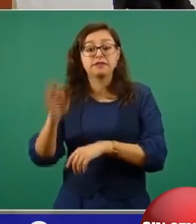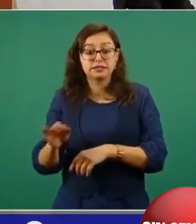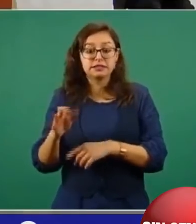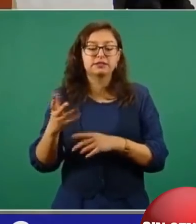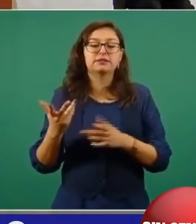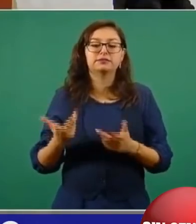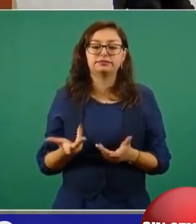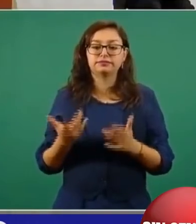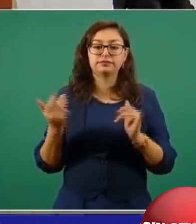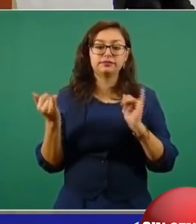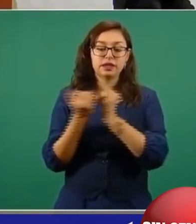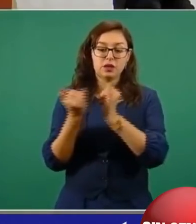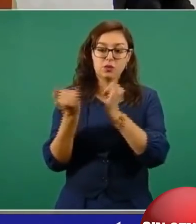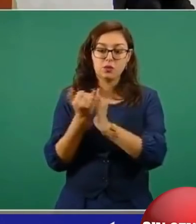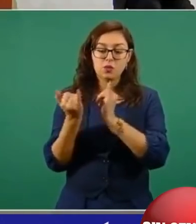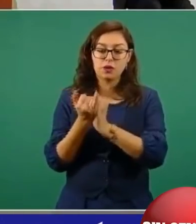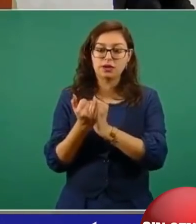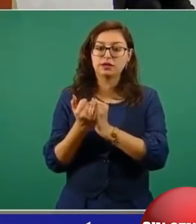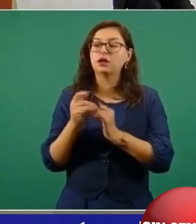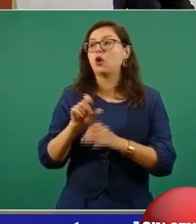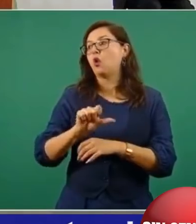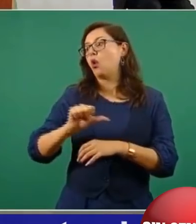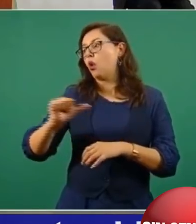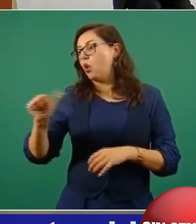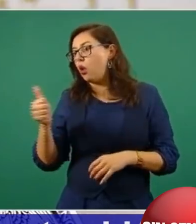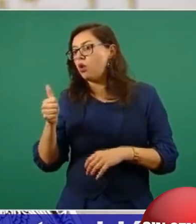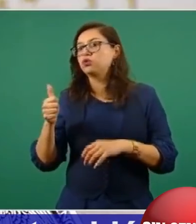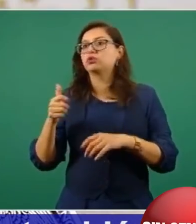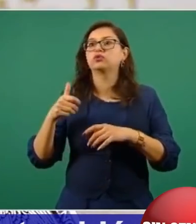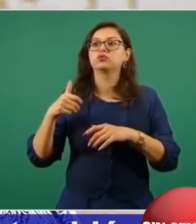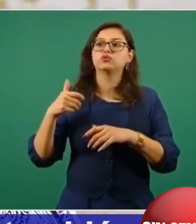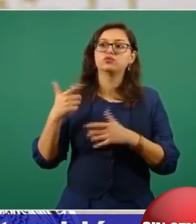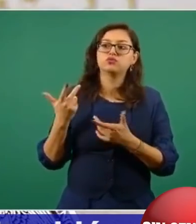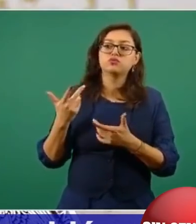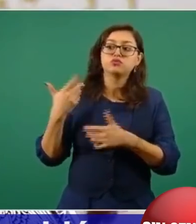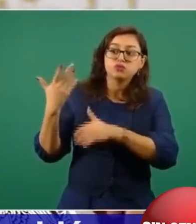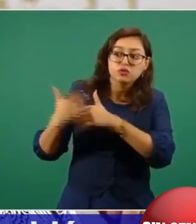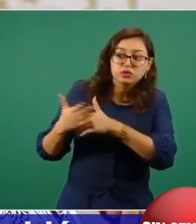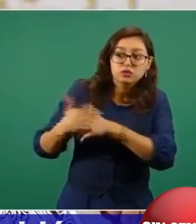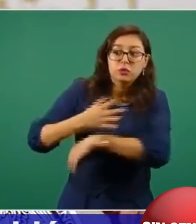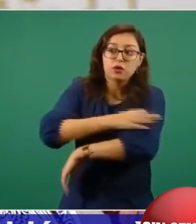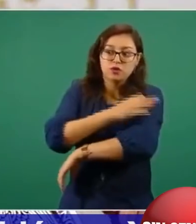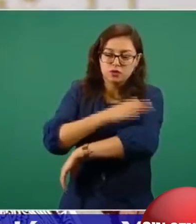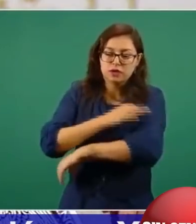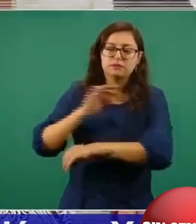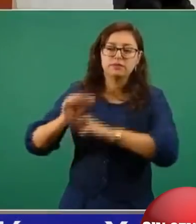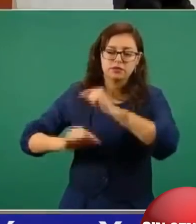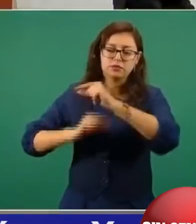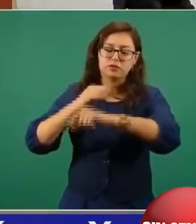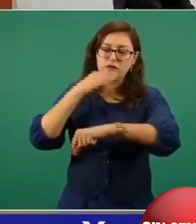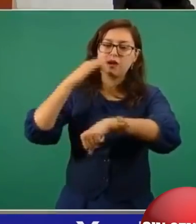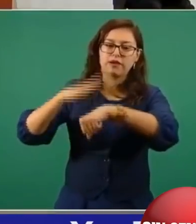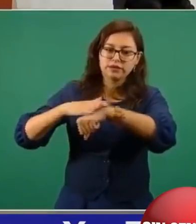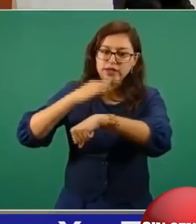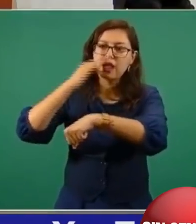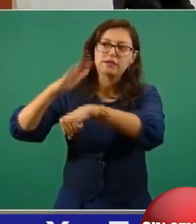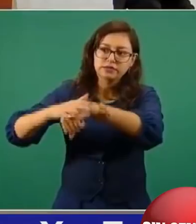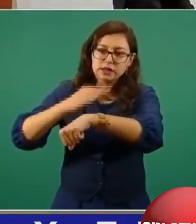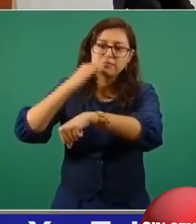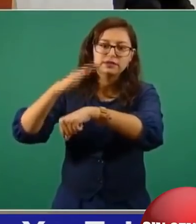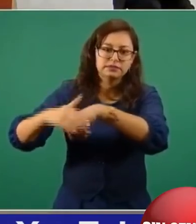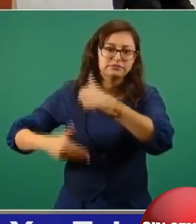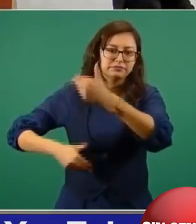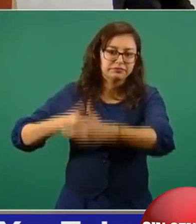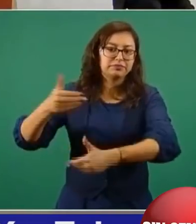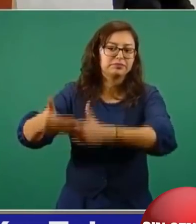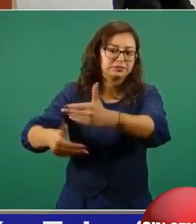localidades aledañas se les anuncia con antelación y se les anunciará cuando ya toquen los siguientes ciclos. La siguiente. Y otra